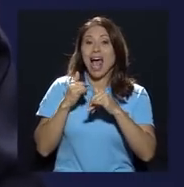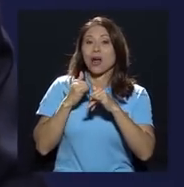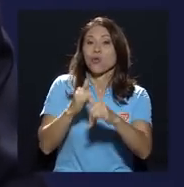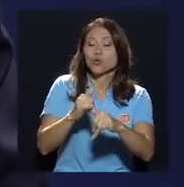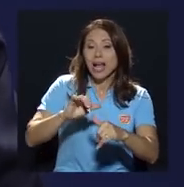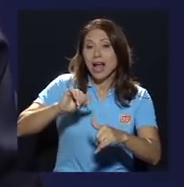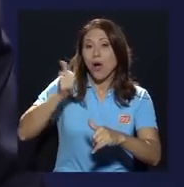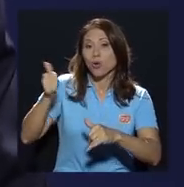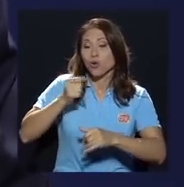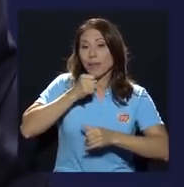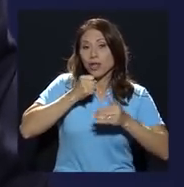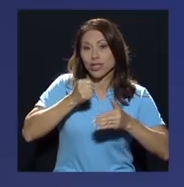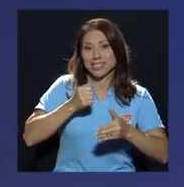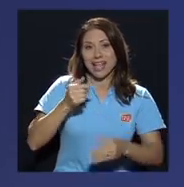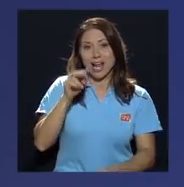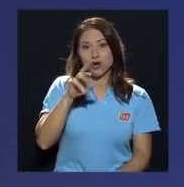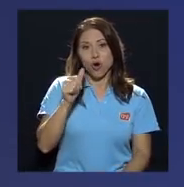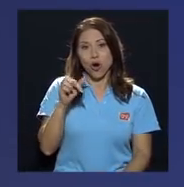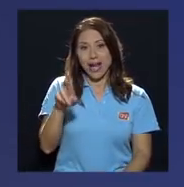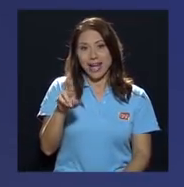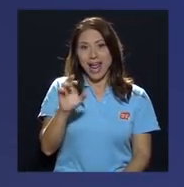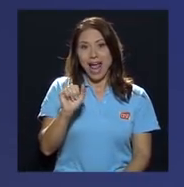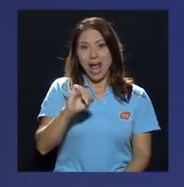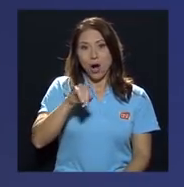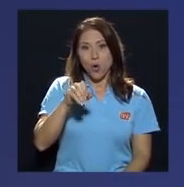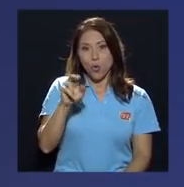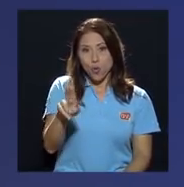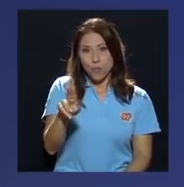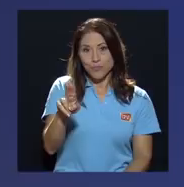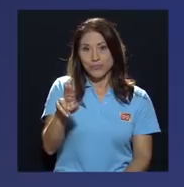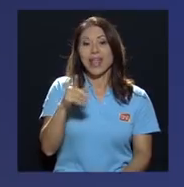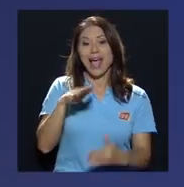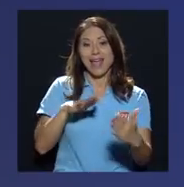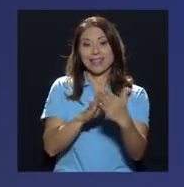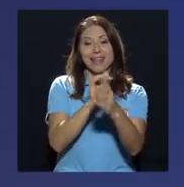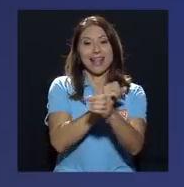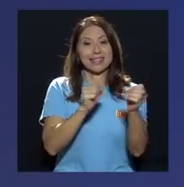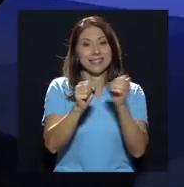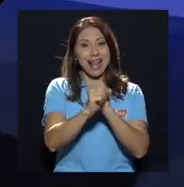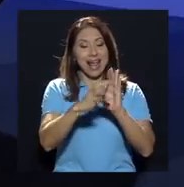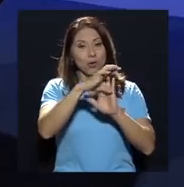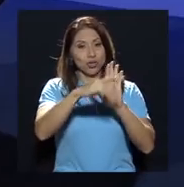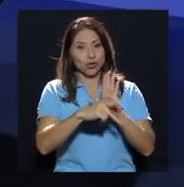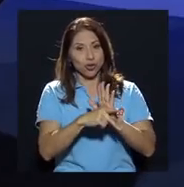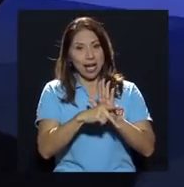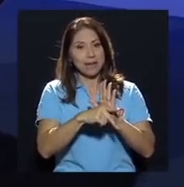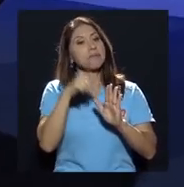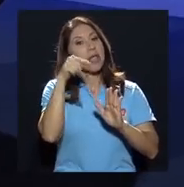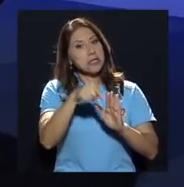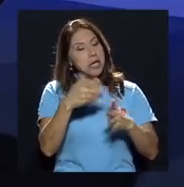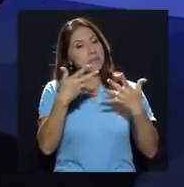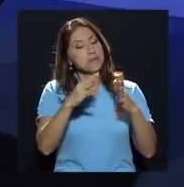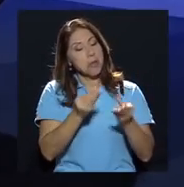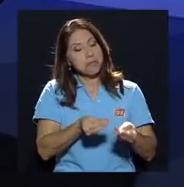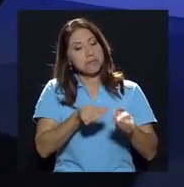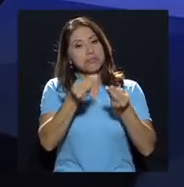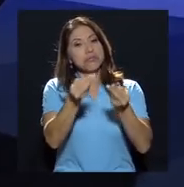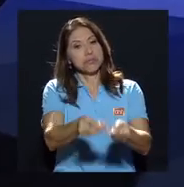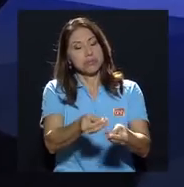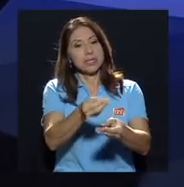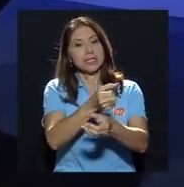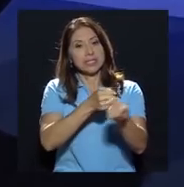smith 10 perdones los rojeras a la constitución esa era constitucional el caso a la sala constitucional